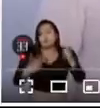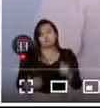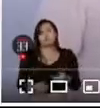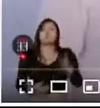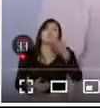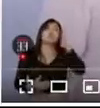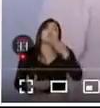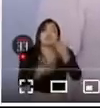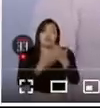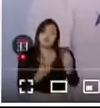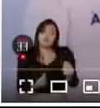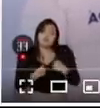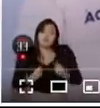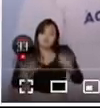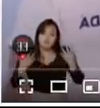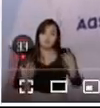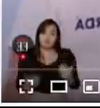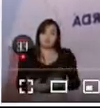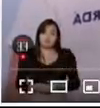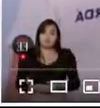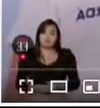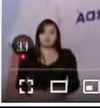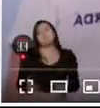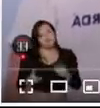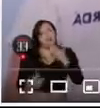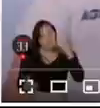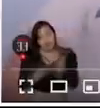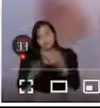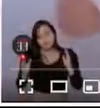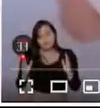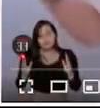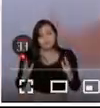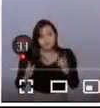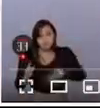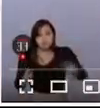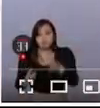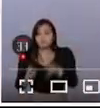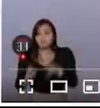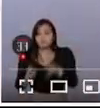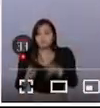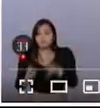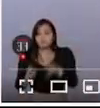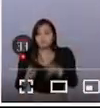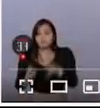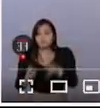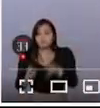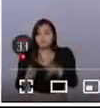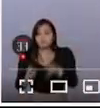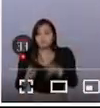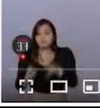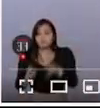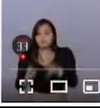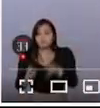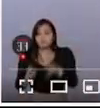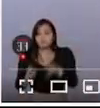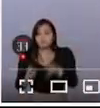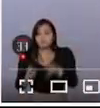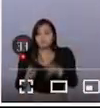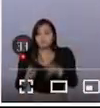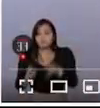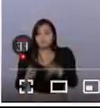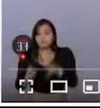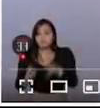tiene con vida y muchísimas gracias a ustedes señores comparecientes que verdad que